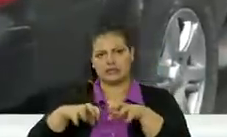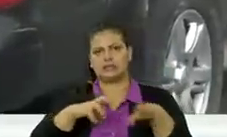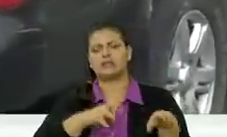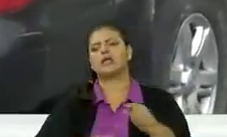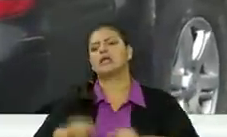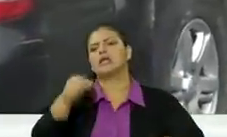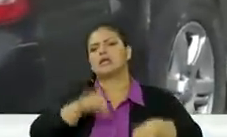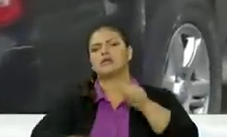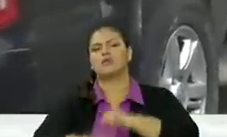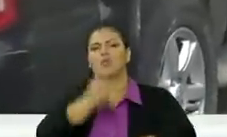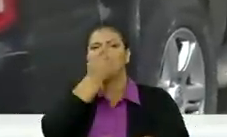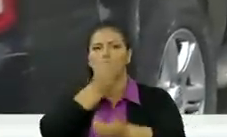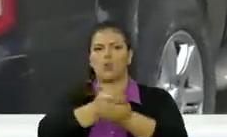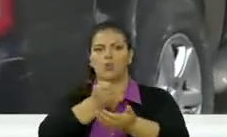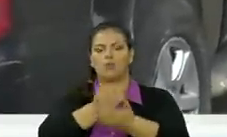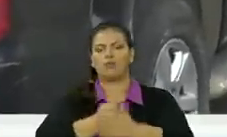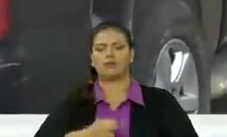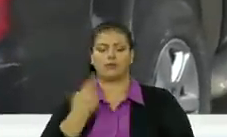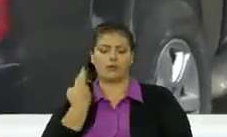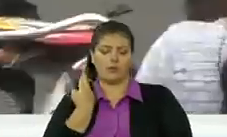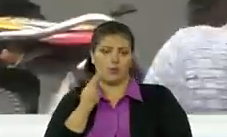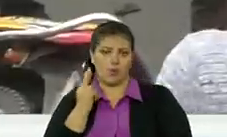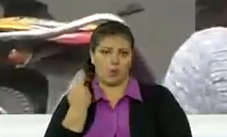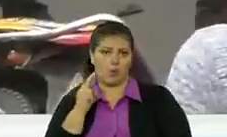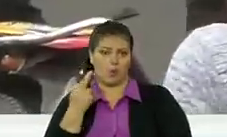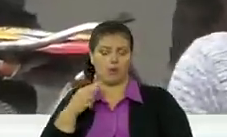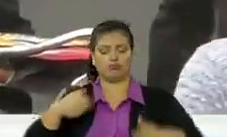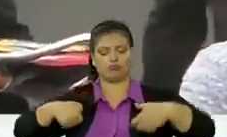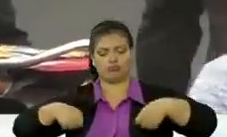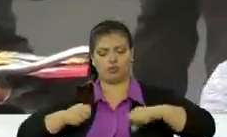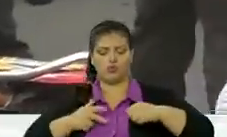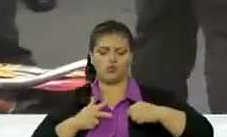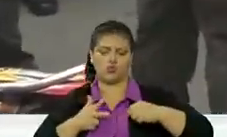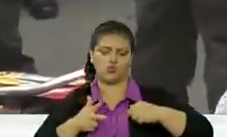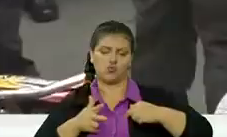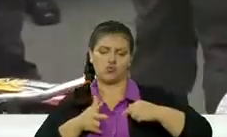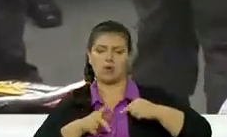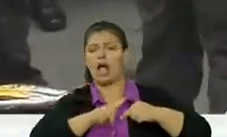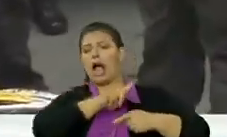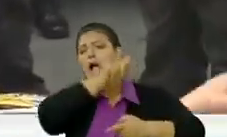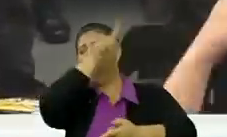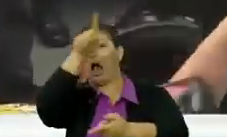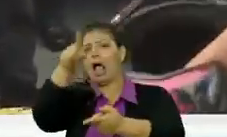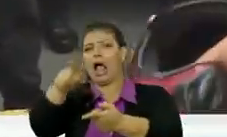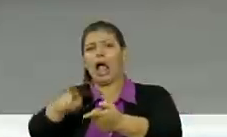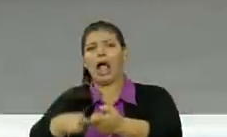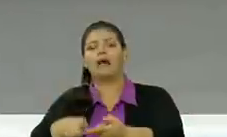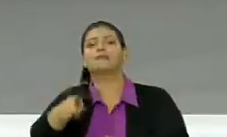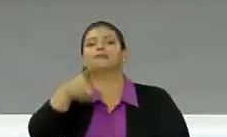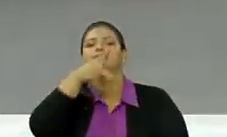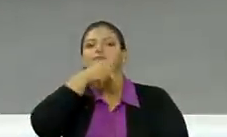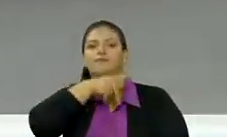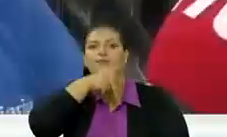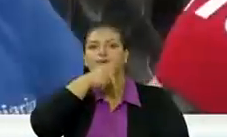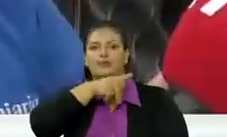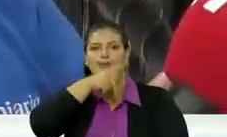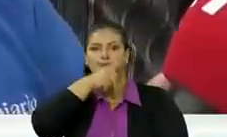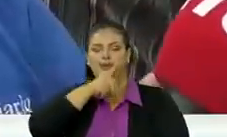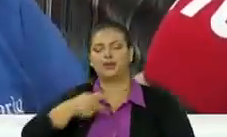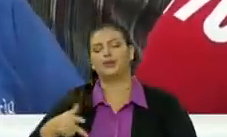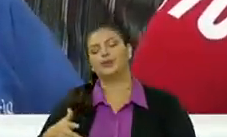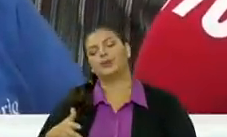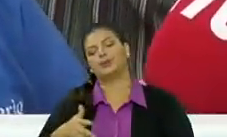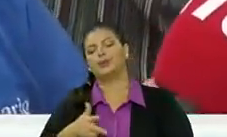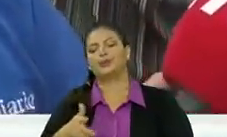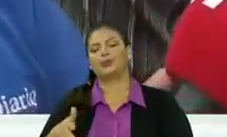falleció cuando fue impactado por un auto. Óscar Giler deja 4 hijos en la orfandad y un negocio frustrado. Solo salían